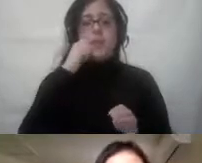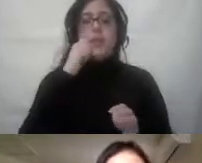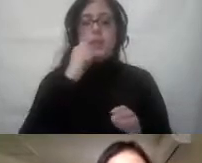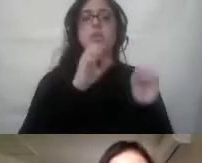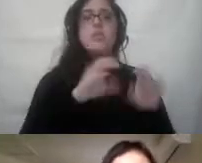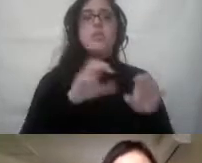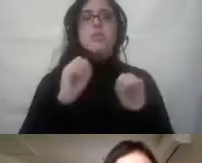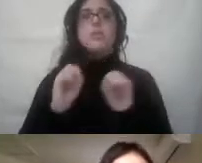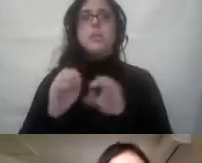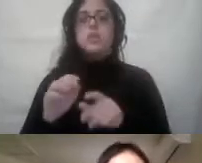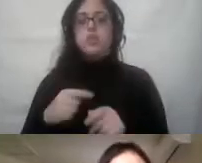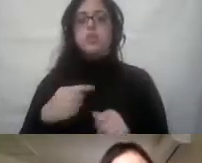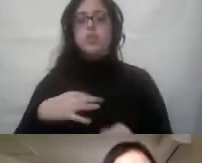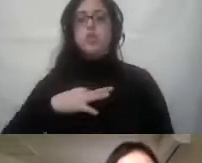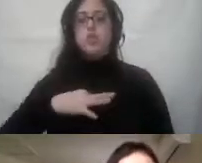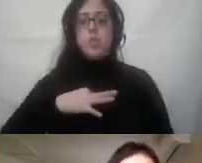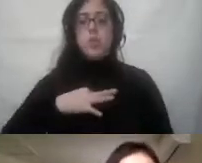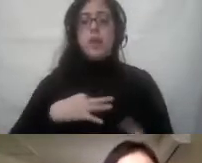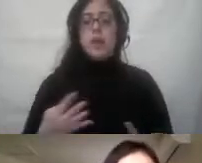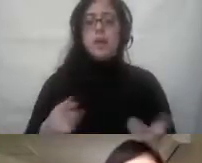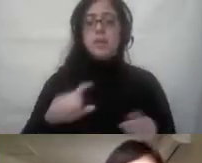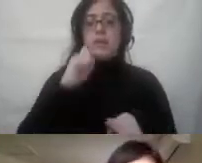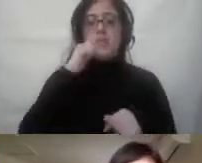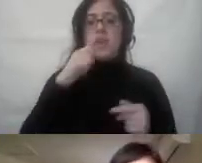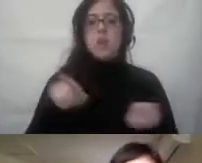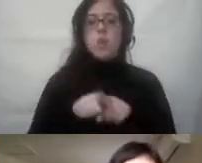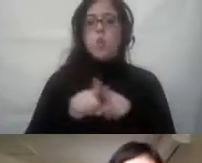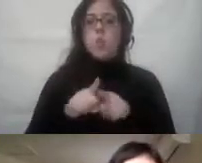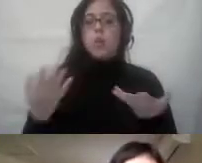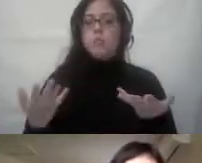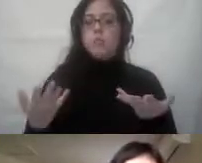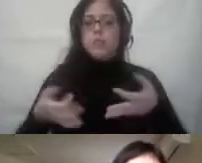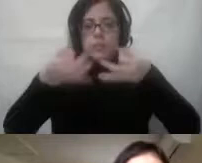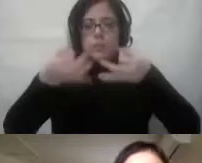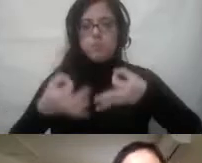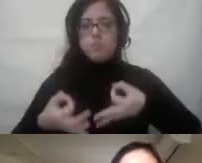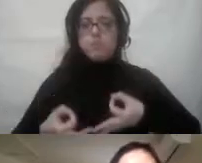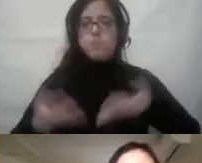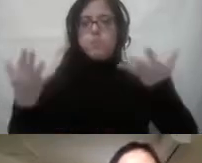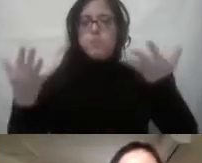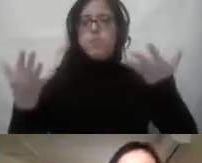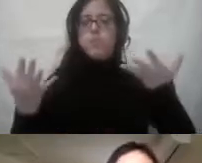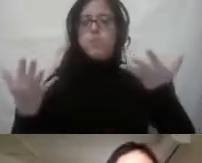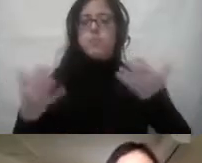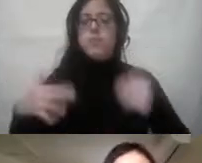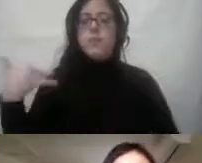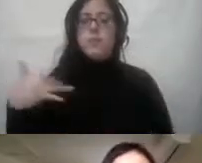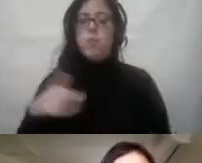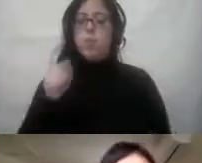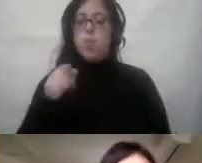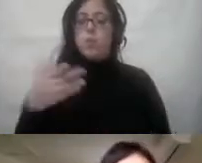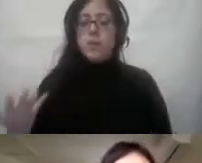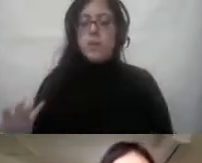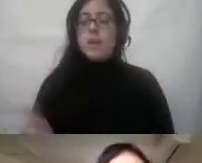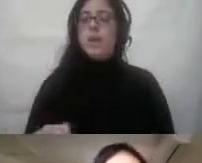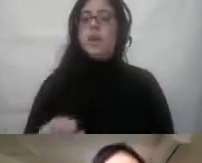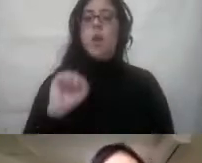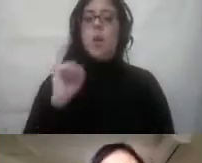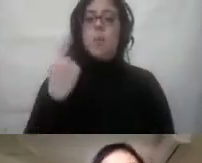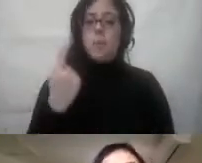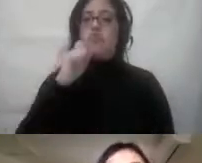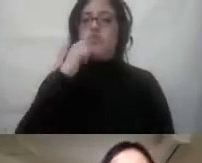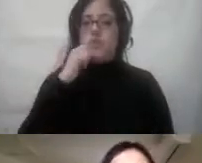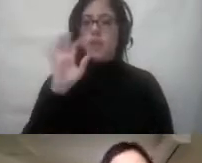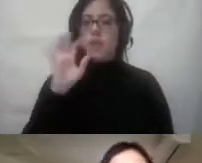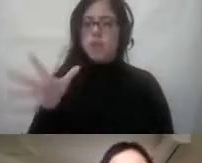ciudadana como que concibe la ciudadanía como un ejercicio en el que lo fundamental, o sea, lo primero, es generar sentidos